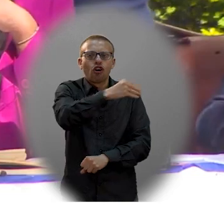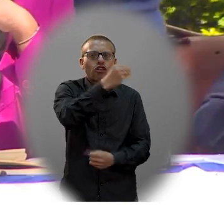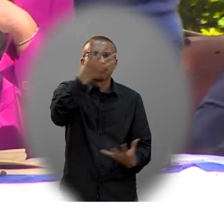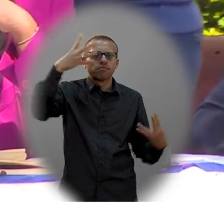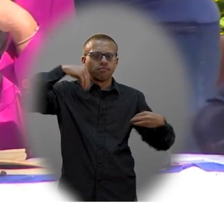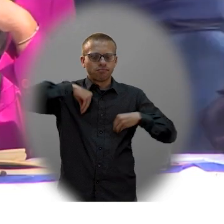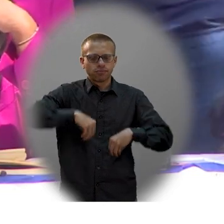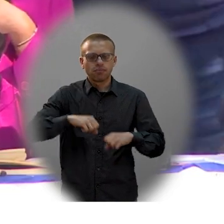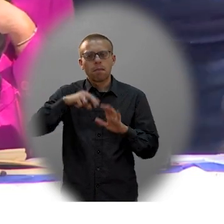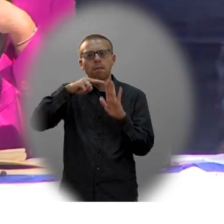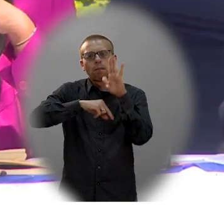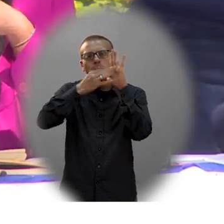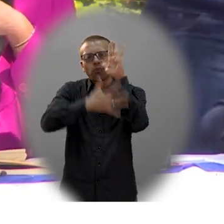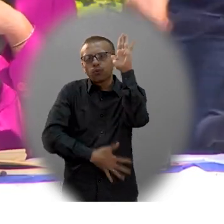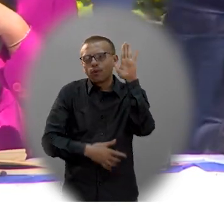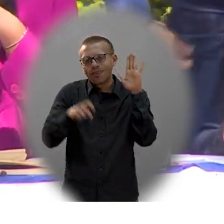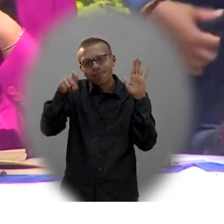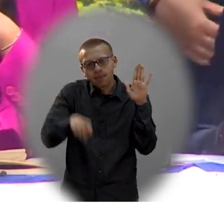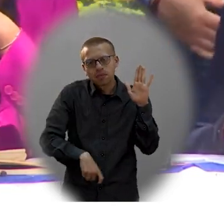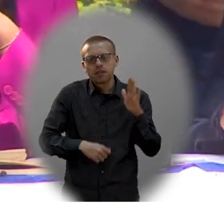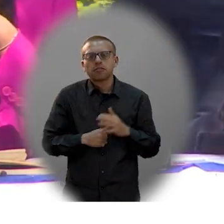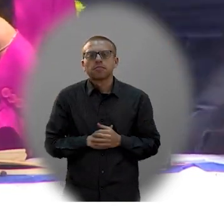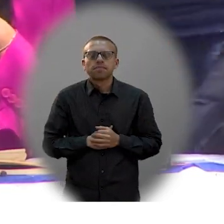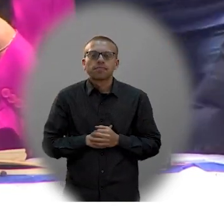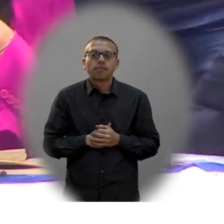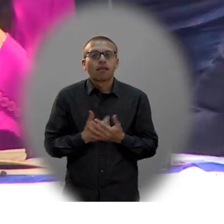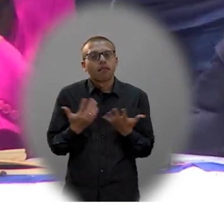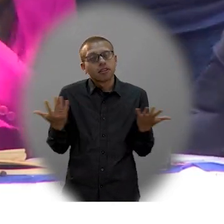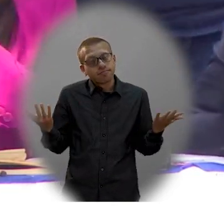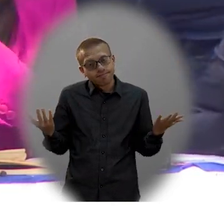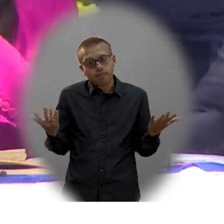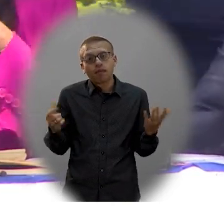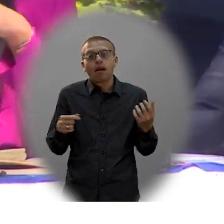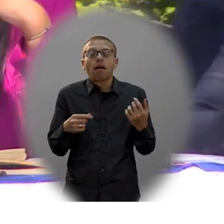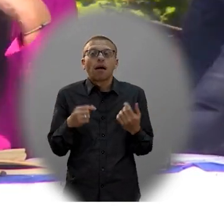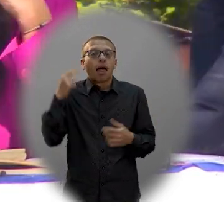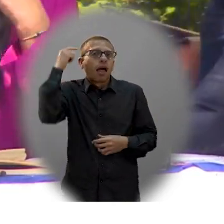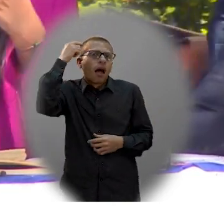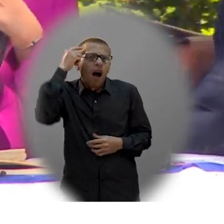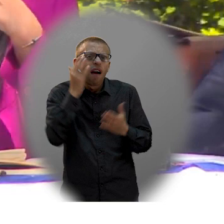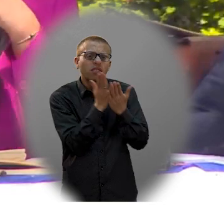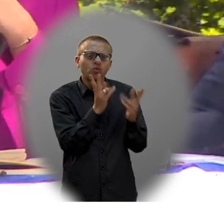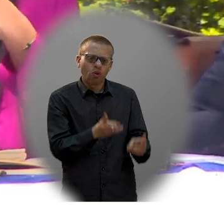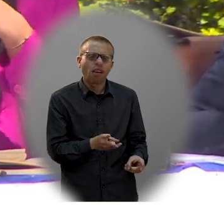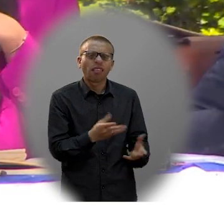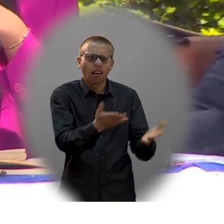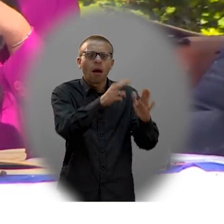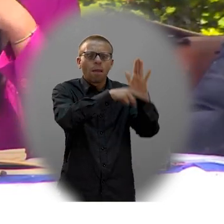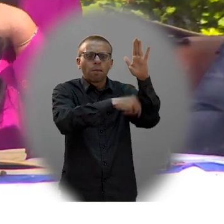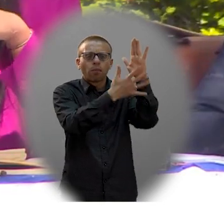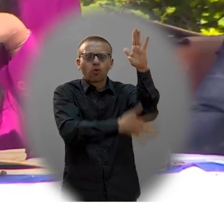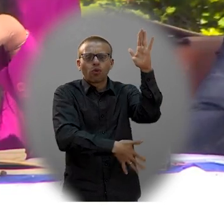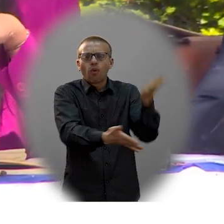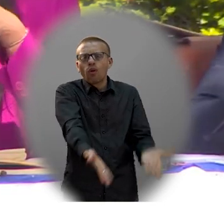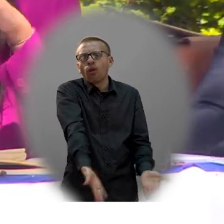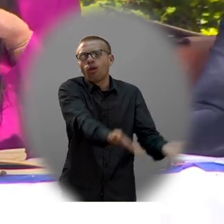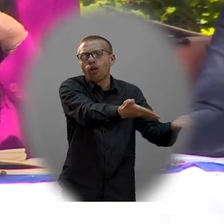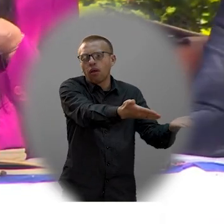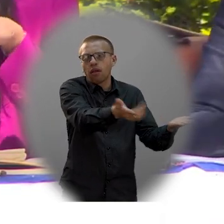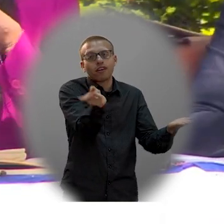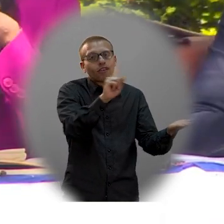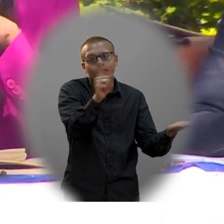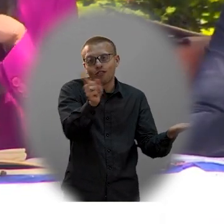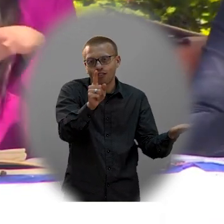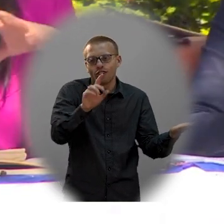pero es que resulta que hay que transformar radicalmente la forma como incluso hacemos pedagogía dentro de